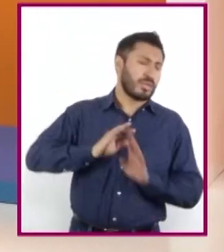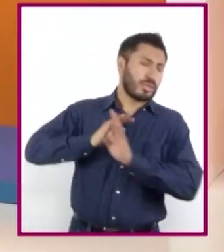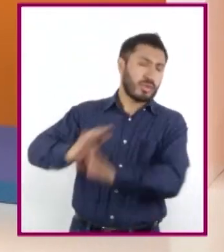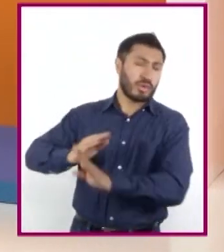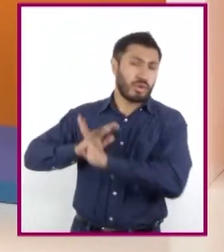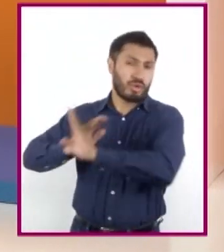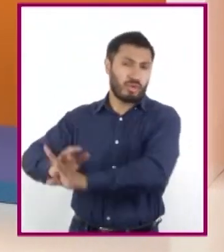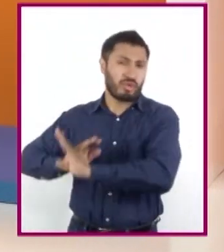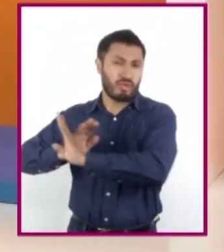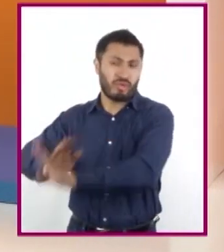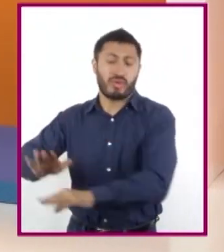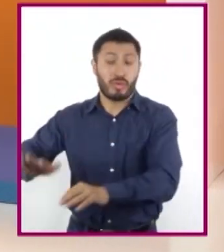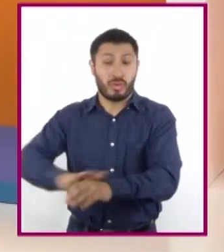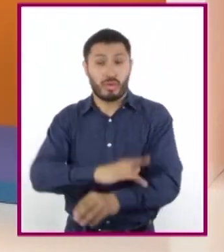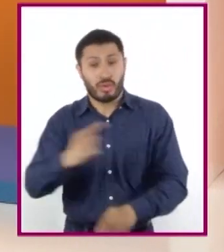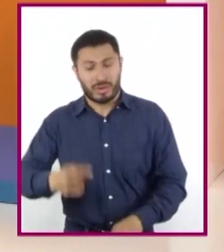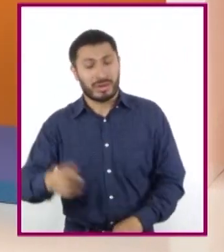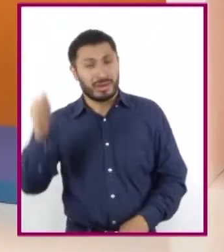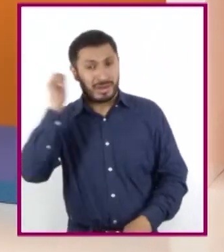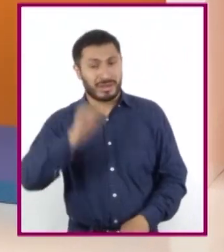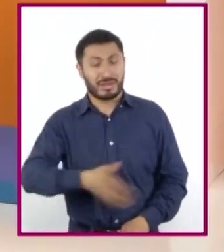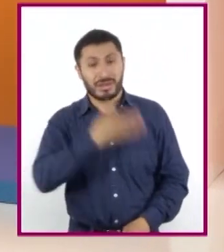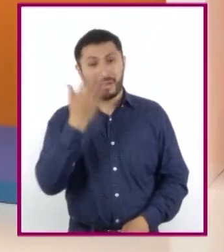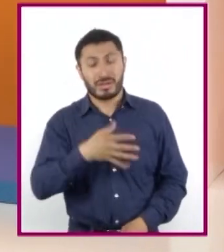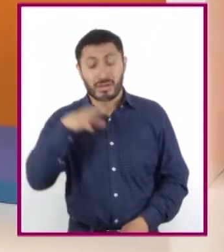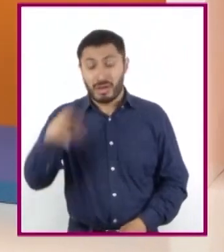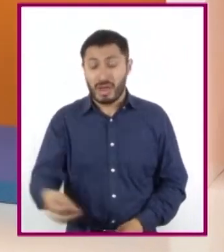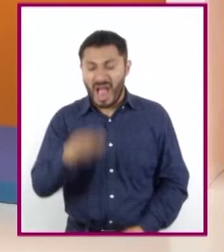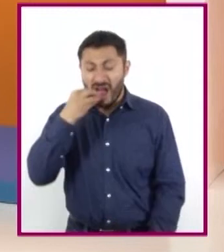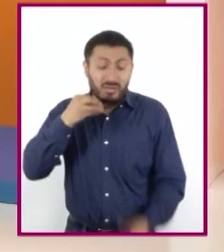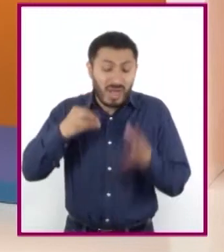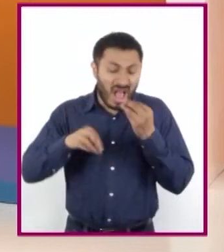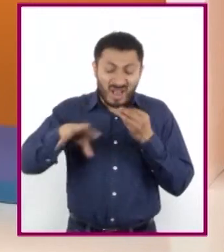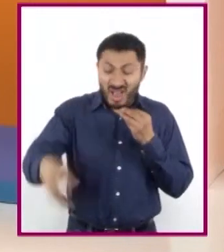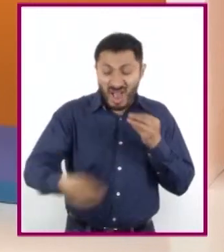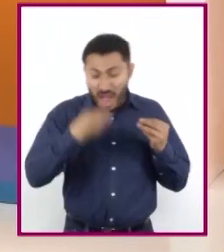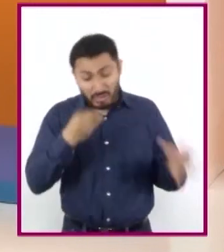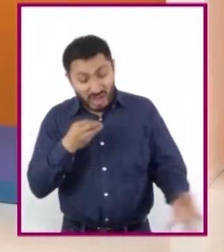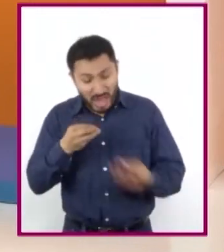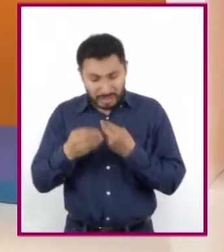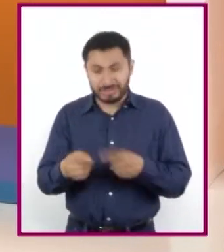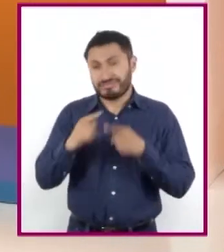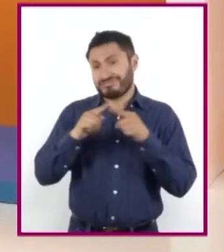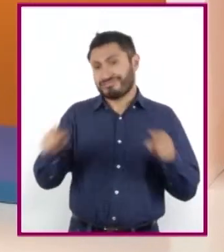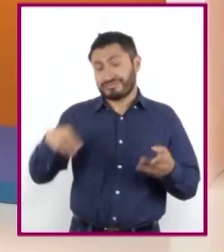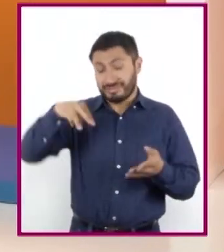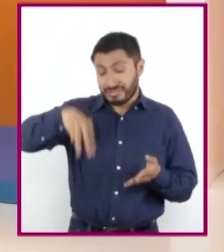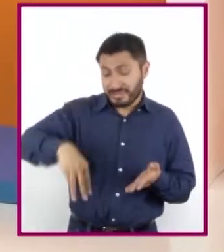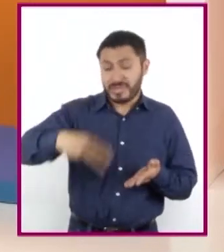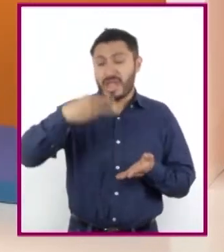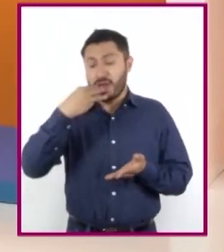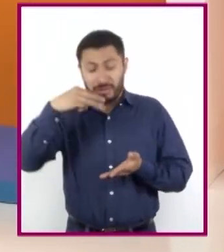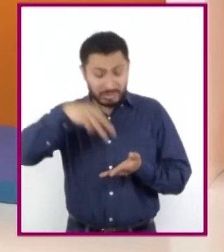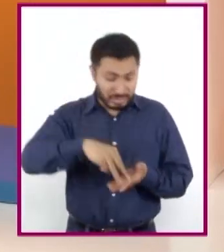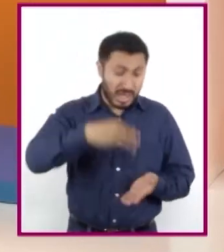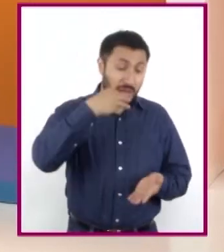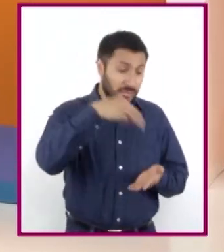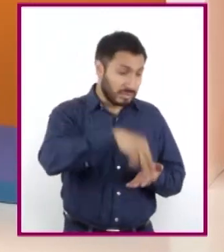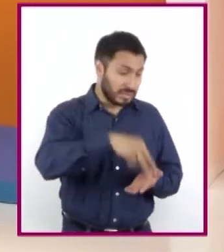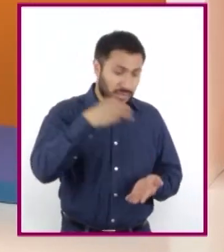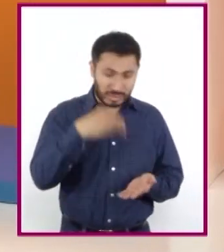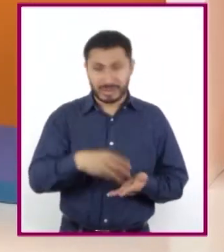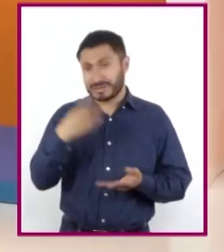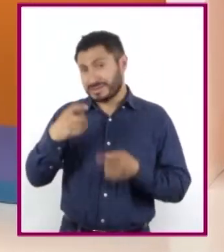estaban acostumbrados a tomar los alimentos con las manos. Pero, ¿dónde podemos encontrar estas